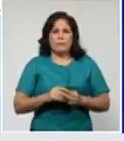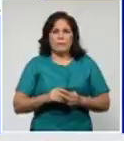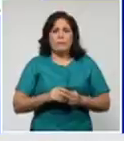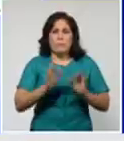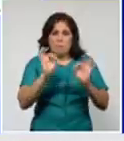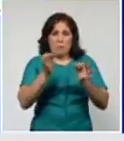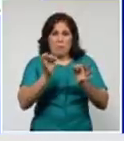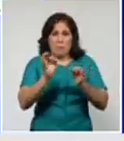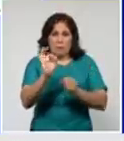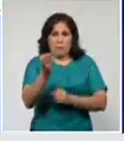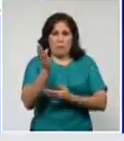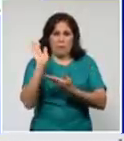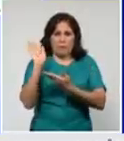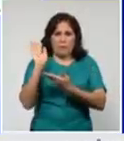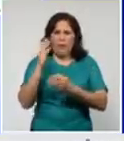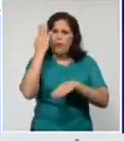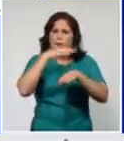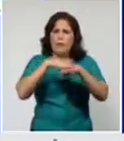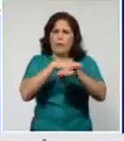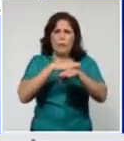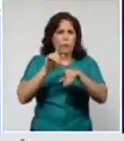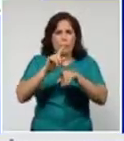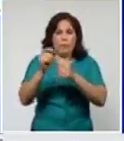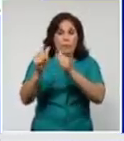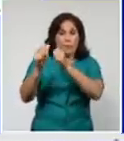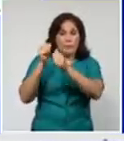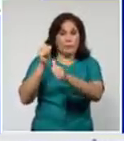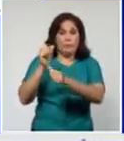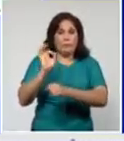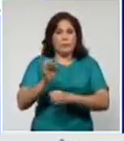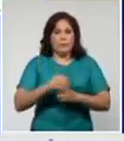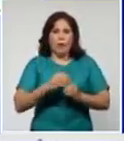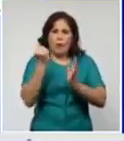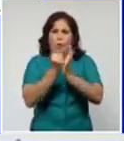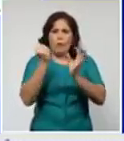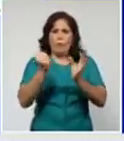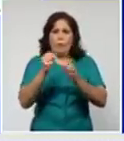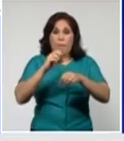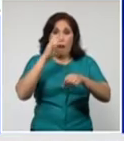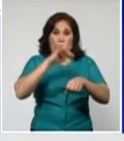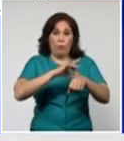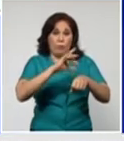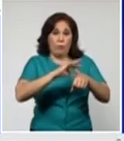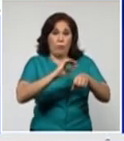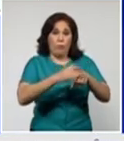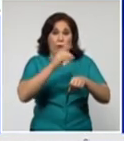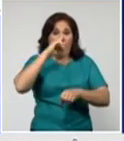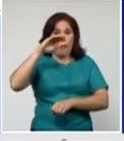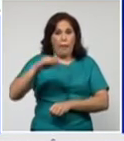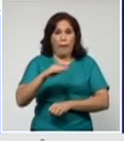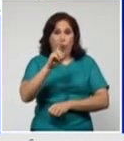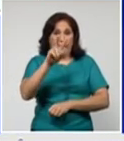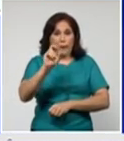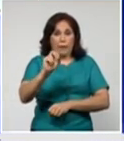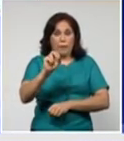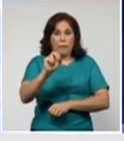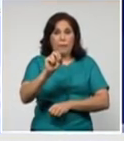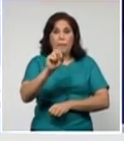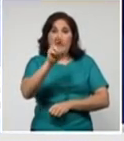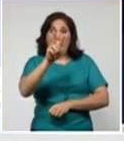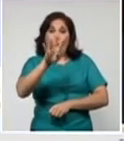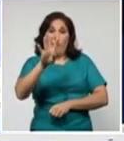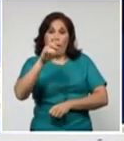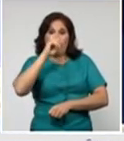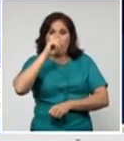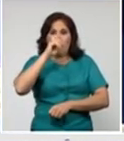Lilian. No, perdón, atrás. Confirmados de COVID en pacientes menores de 40 años. Bueno,